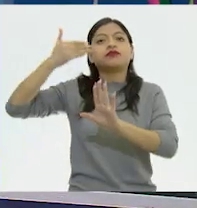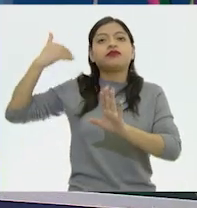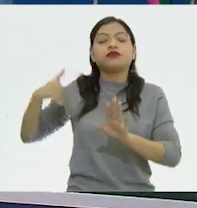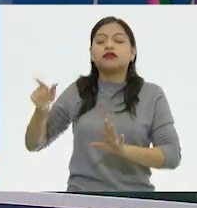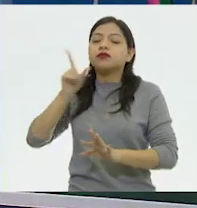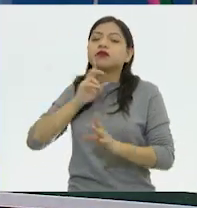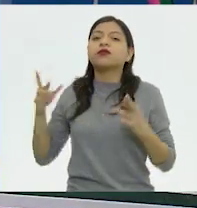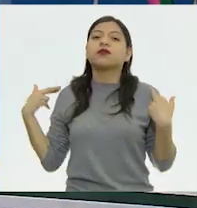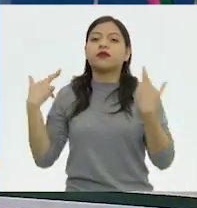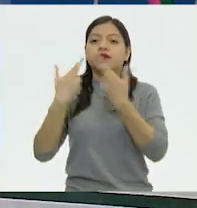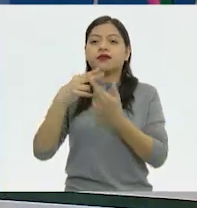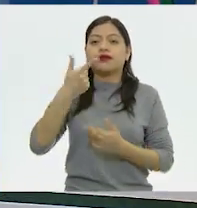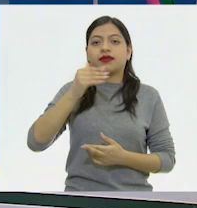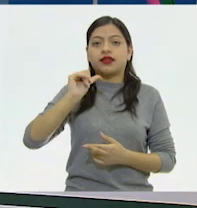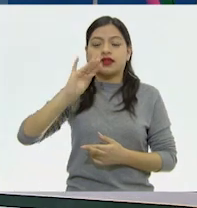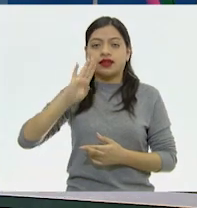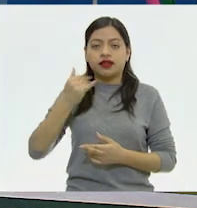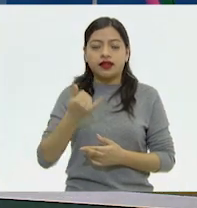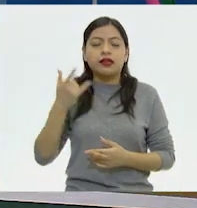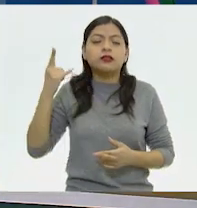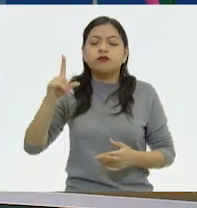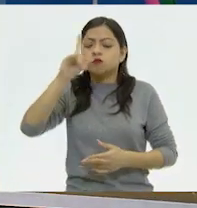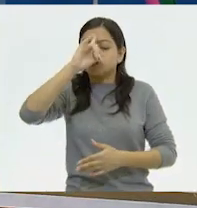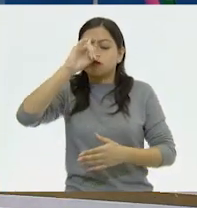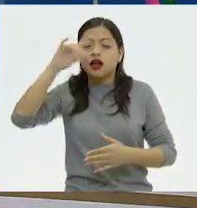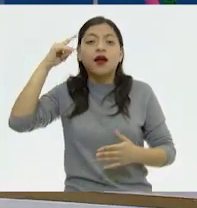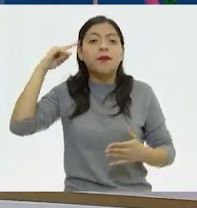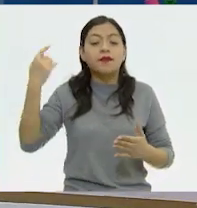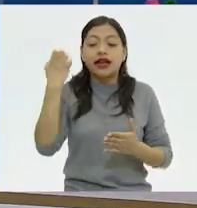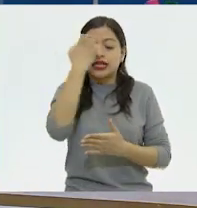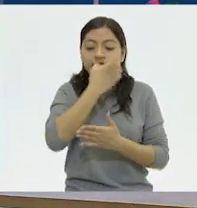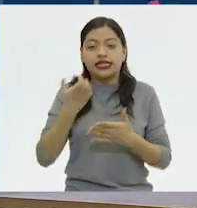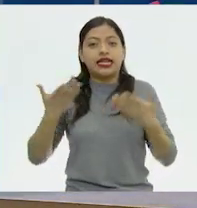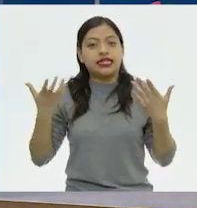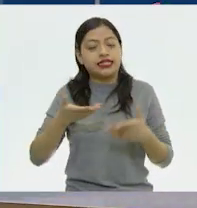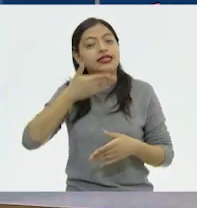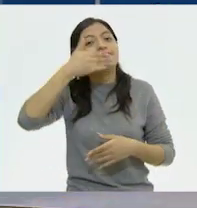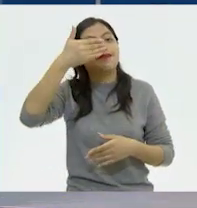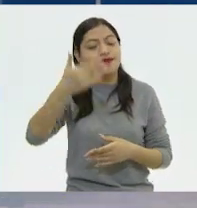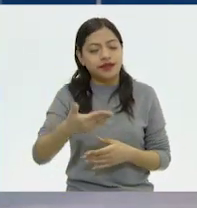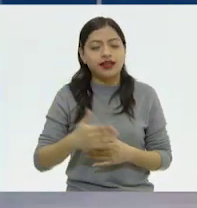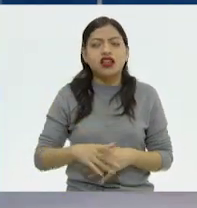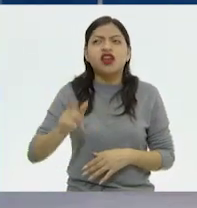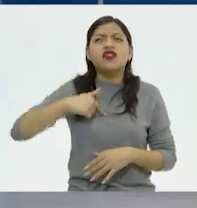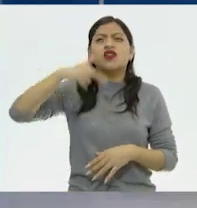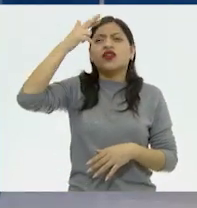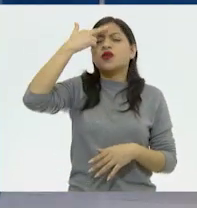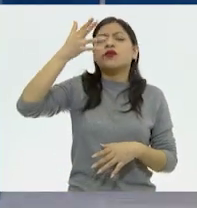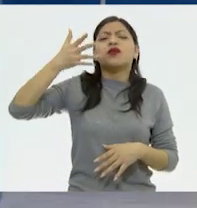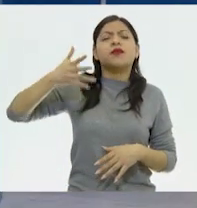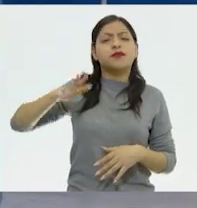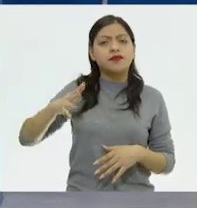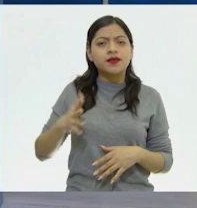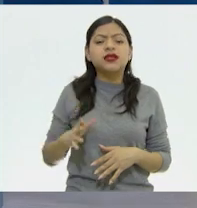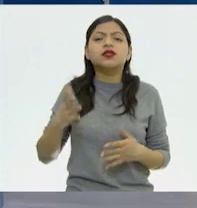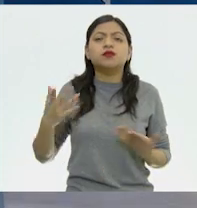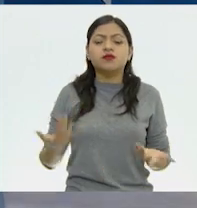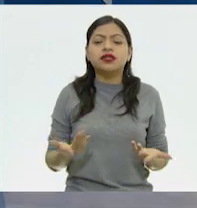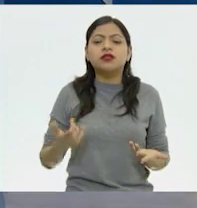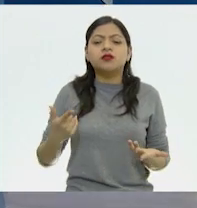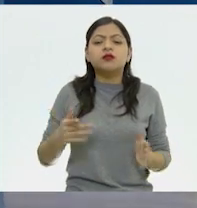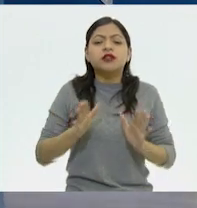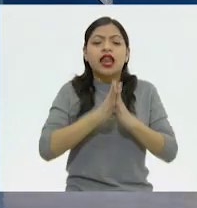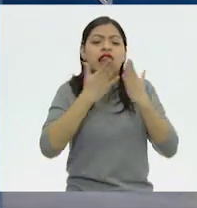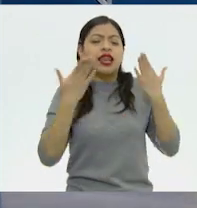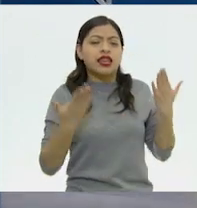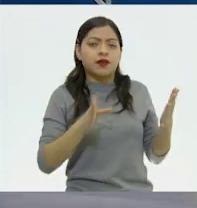la maestra Gaby unas recomendaciones muy útiles para la resolución de exámenes, y si mal no recuerdo, para ello revisamos incluso el libro